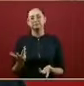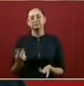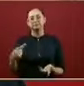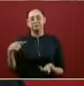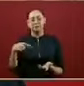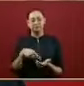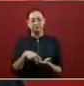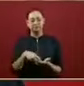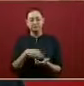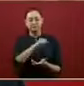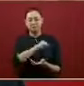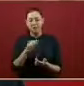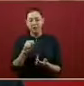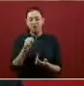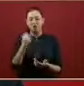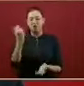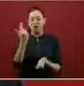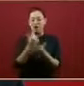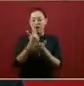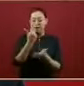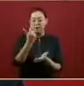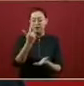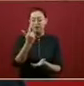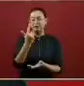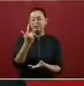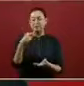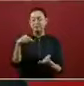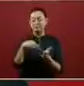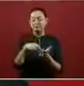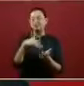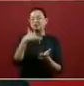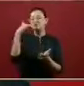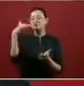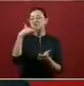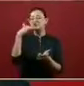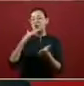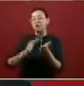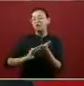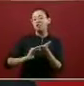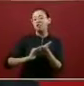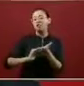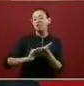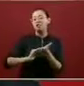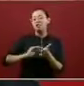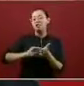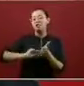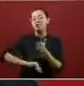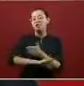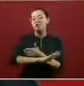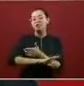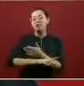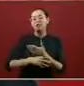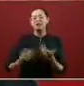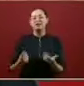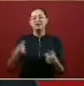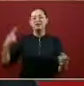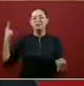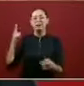se consideran delitos graves actos de corrupción. Desde